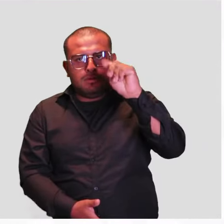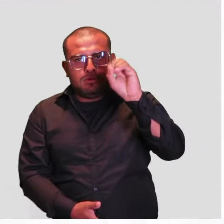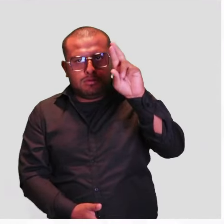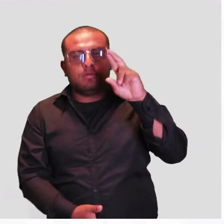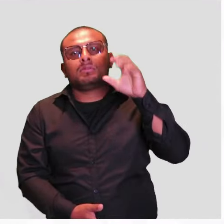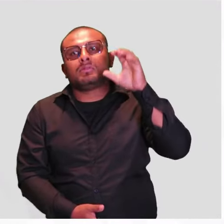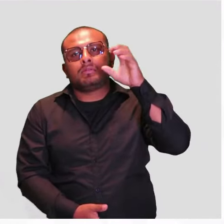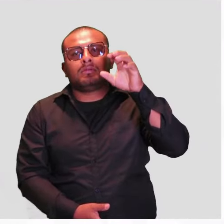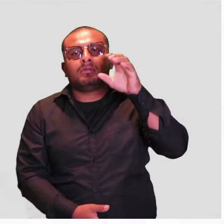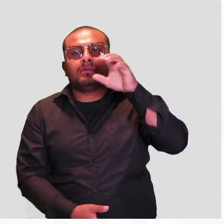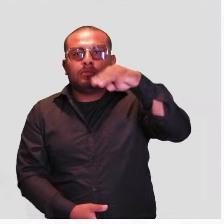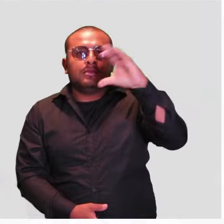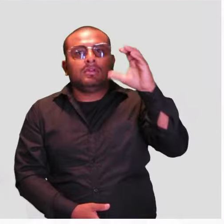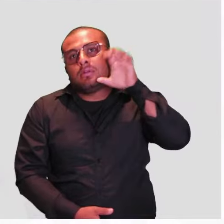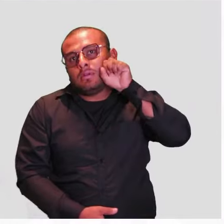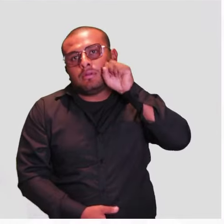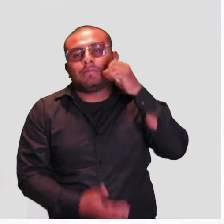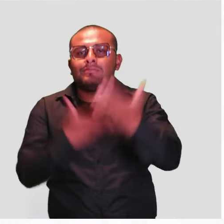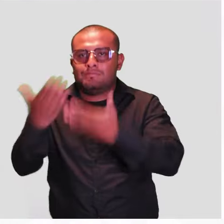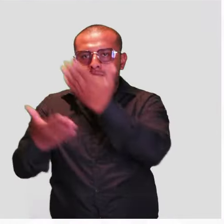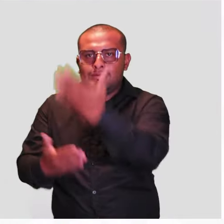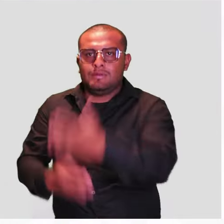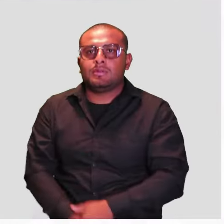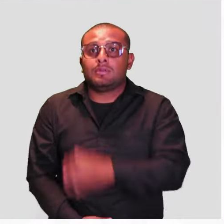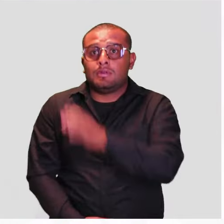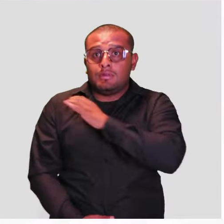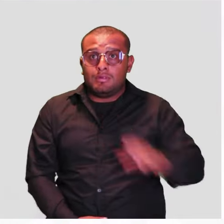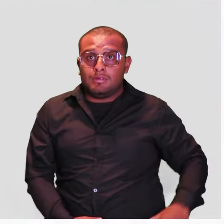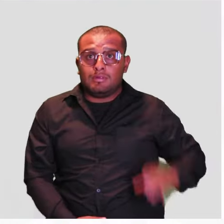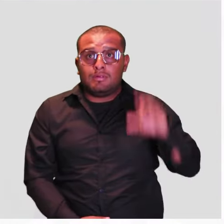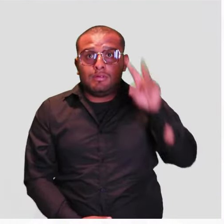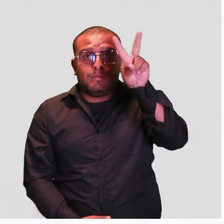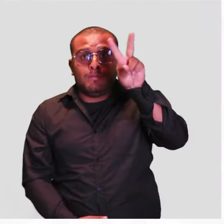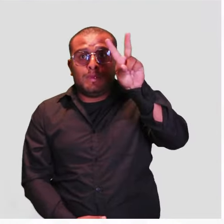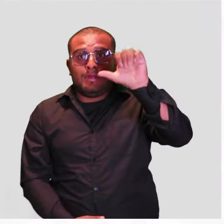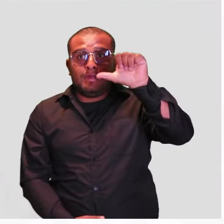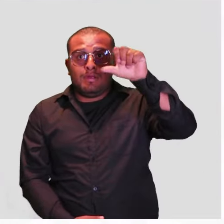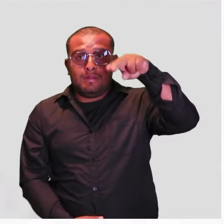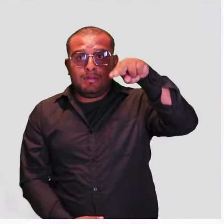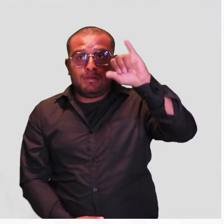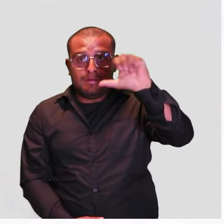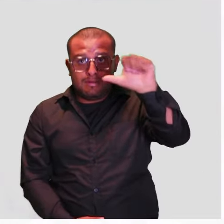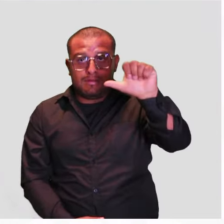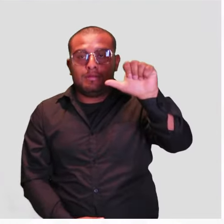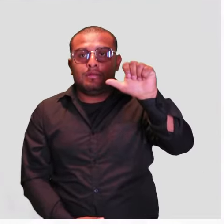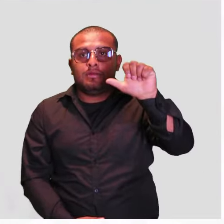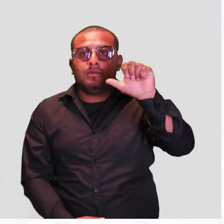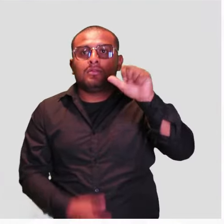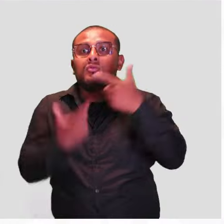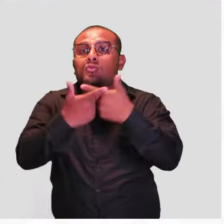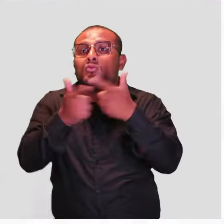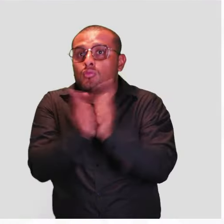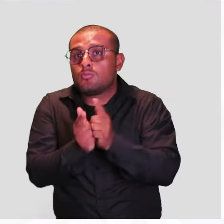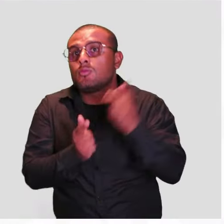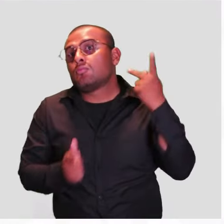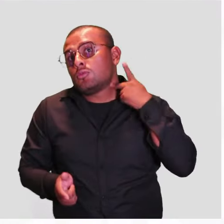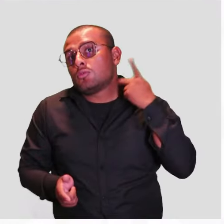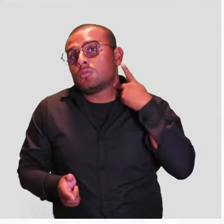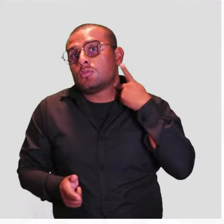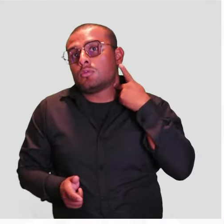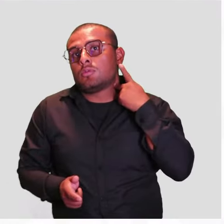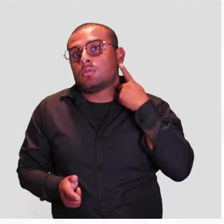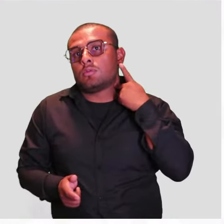A continuación, cedemos el uso de la voz a la candidata Vania Camacho Galván, candidata, le recuerdo, tiene 2 minutos